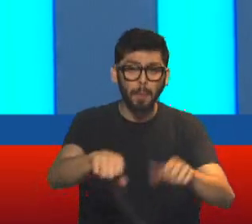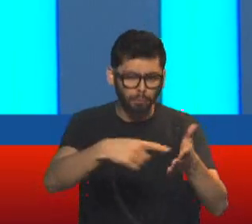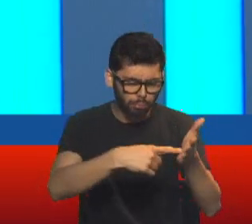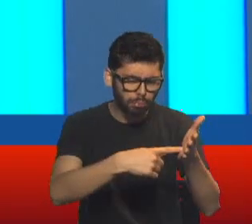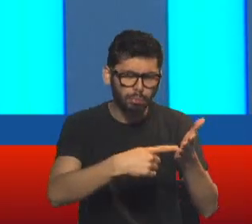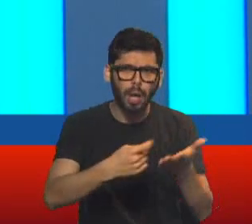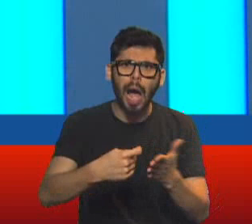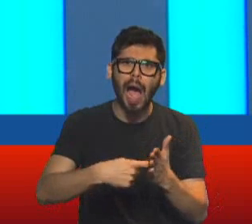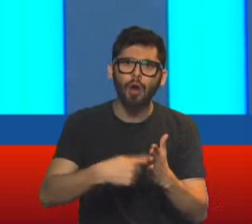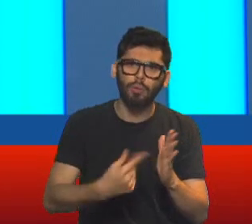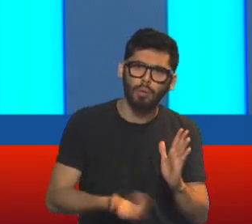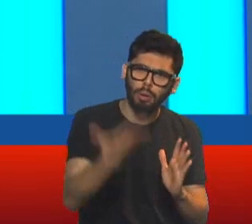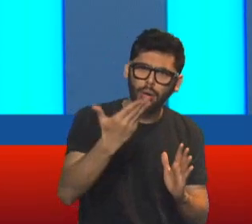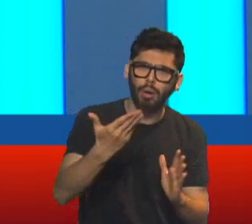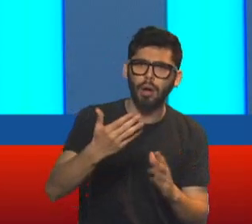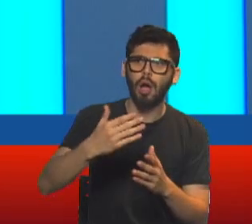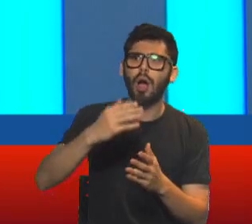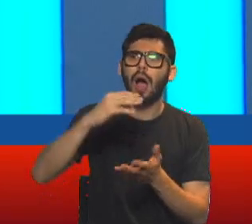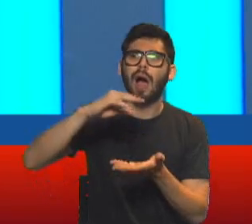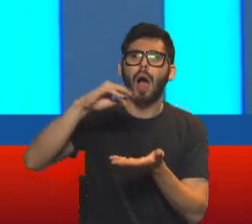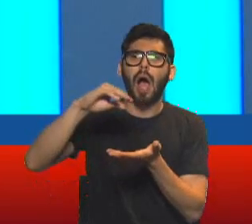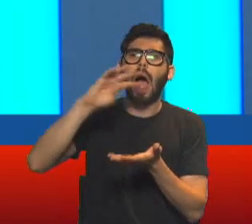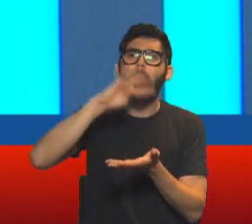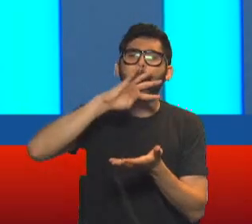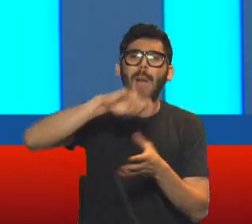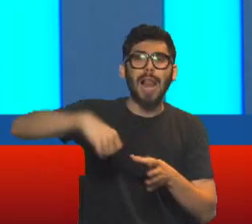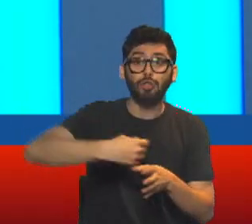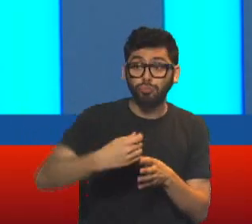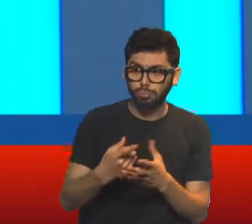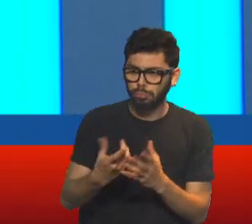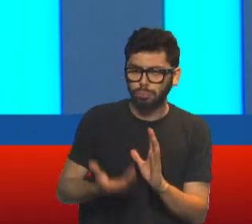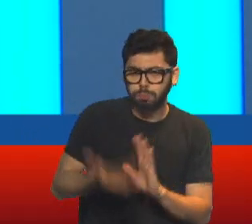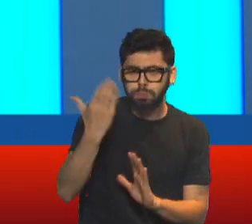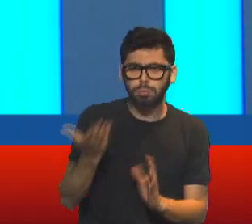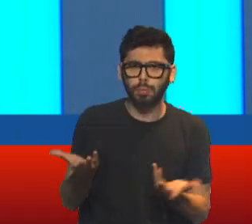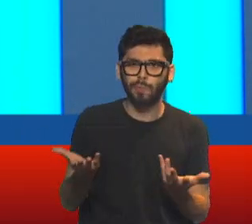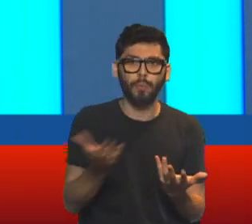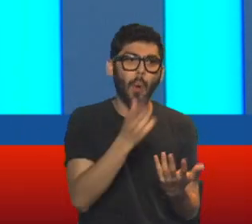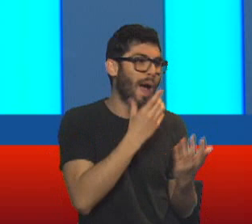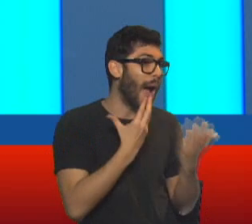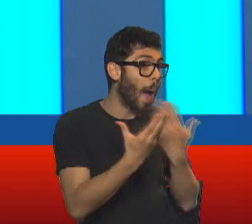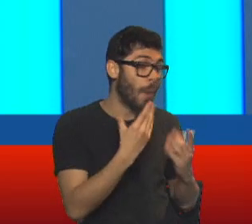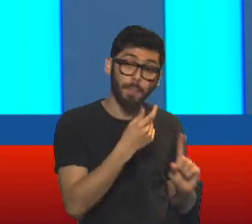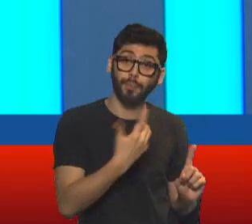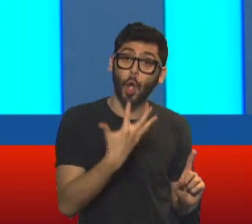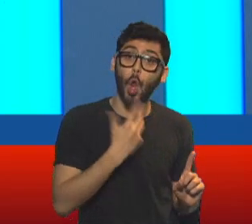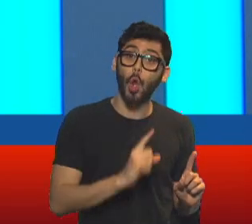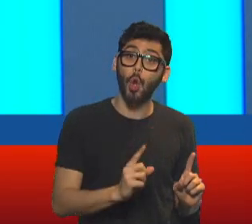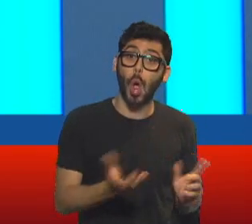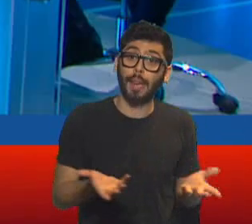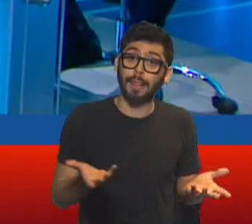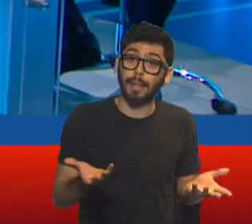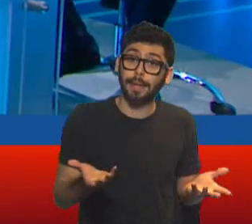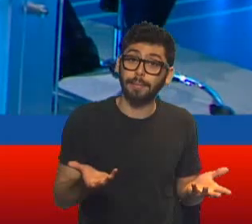otro precio, la polenta tenía otro precio. Entonces, hablando no se entiende la gente. Bueno, a